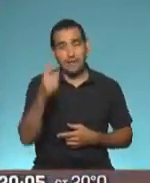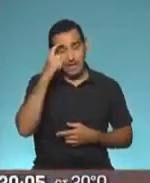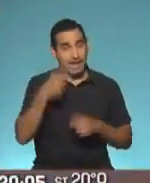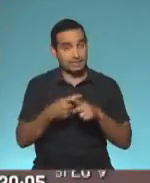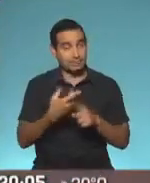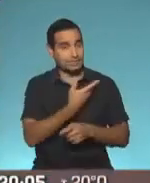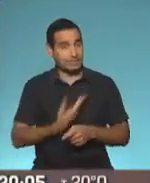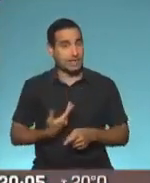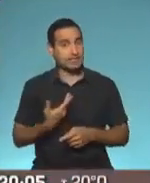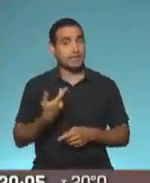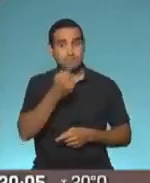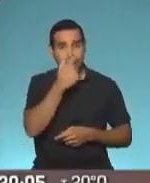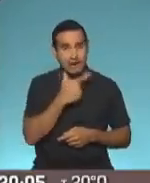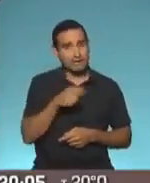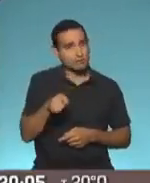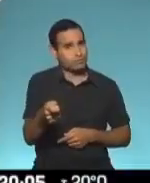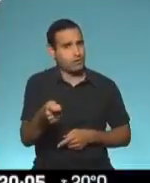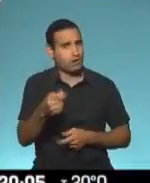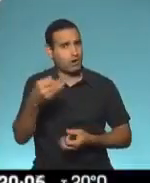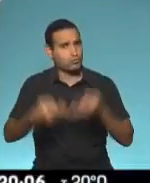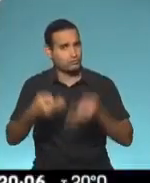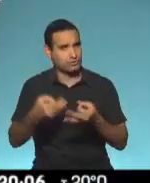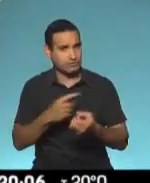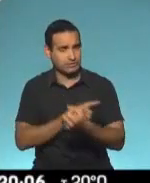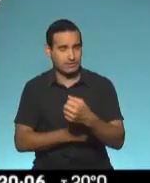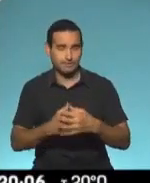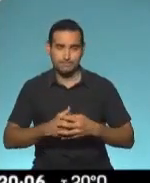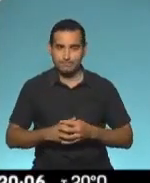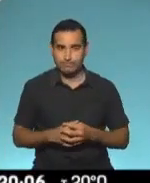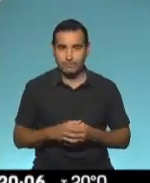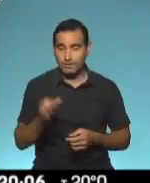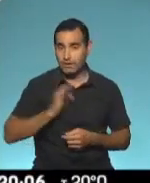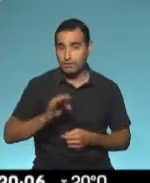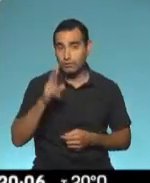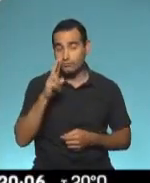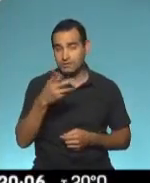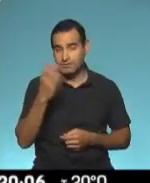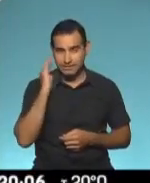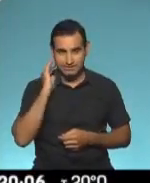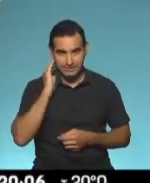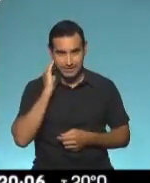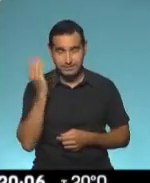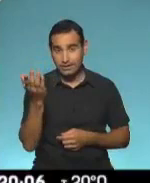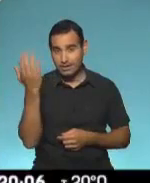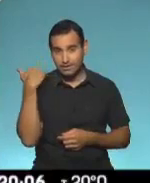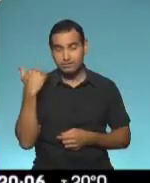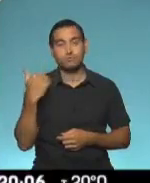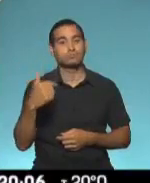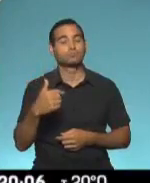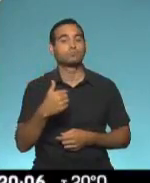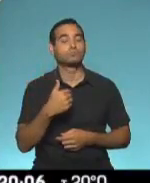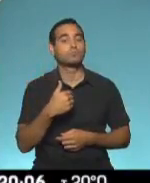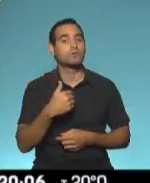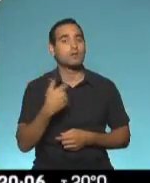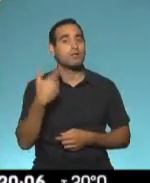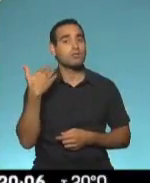presidente Mauricio Macri con respecto a la justicia. En el año 2016, cuando yo estaba en sala de feria,